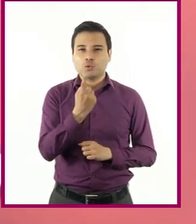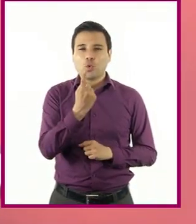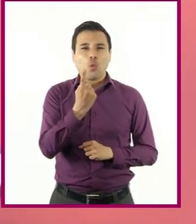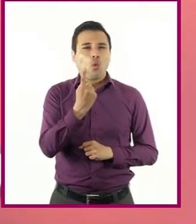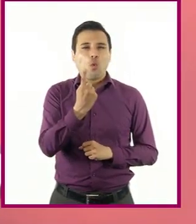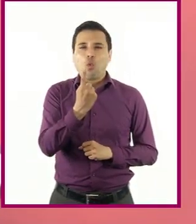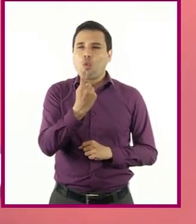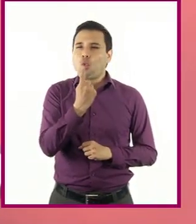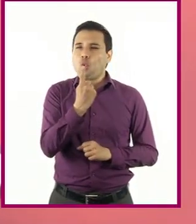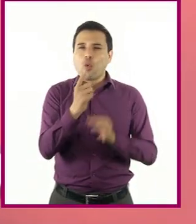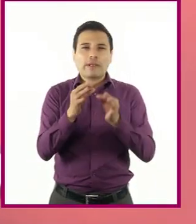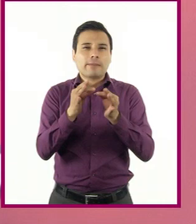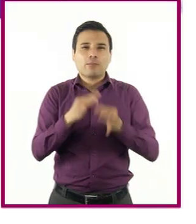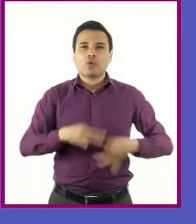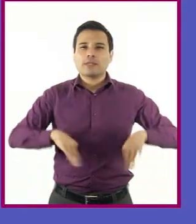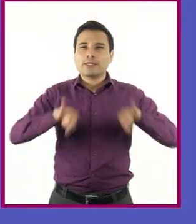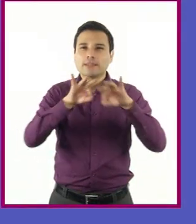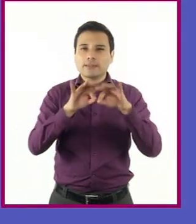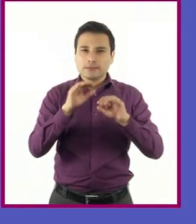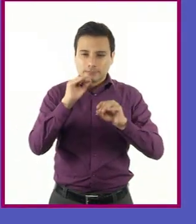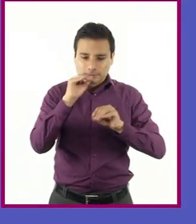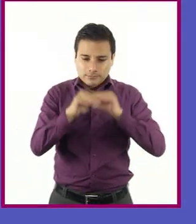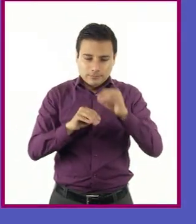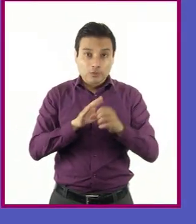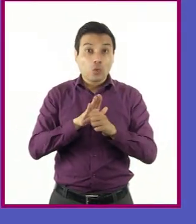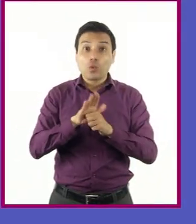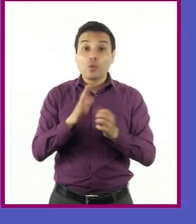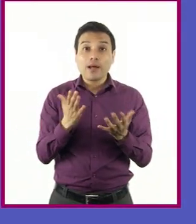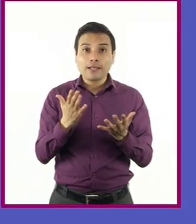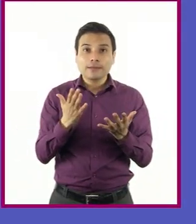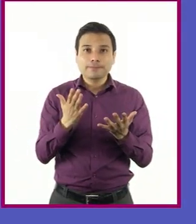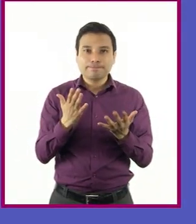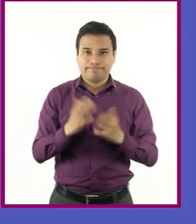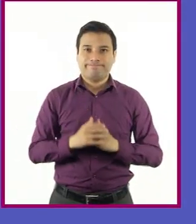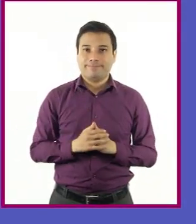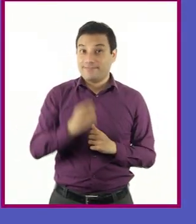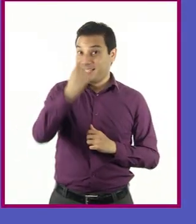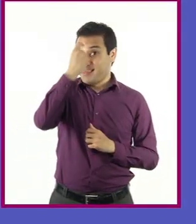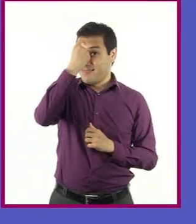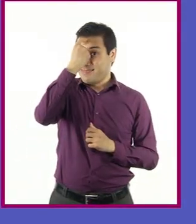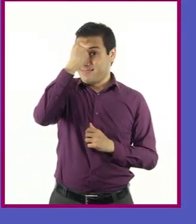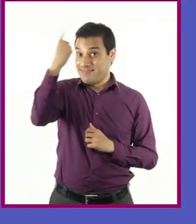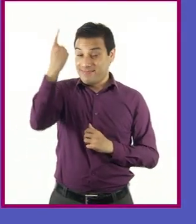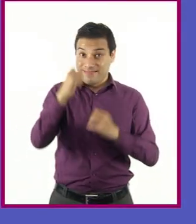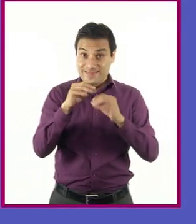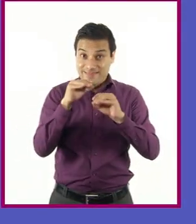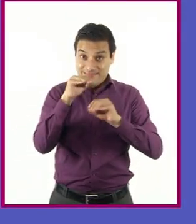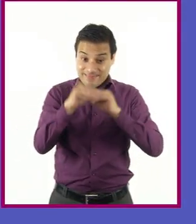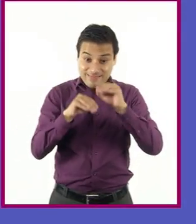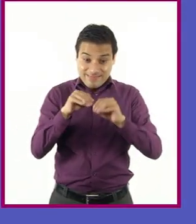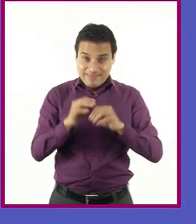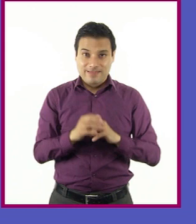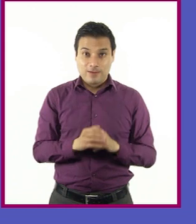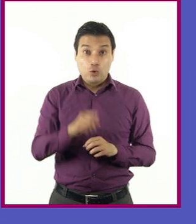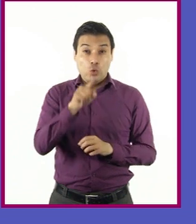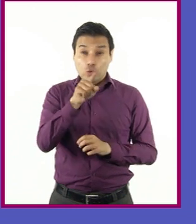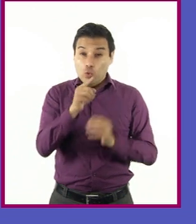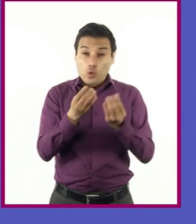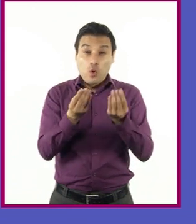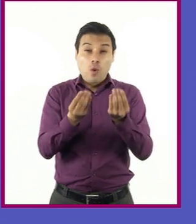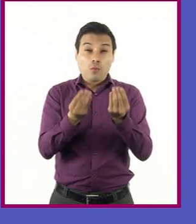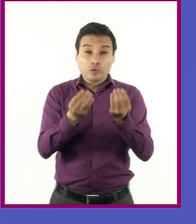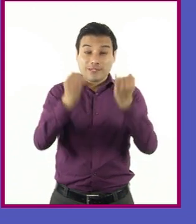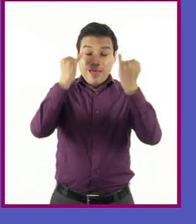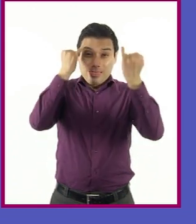secreto de las historietas? La creatividad. Entre más creativas sean en cuanto a guión